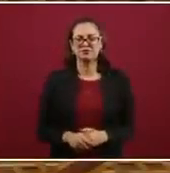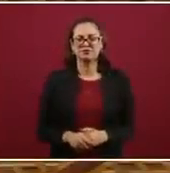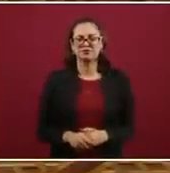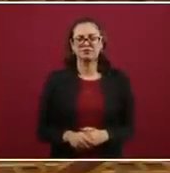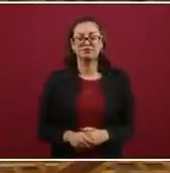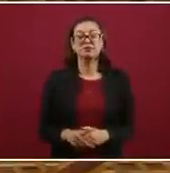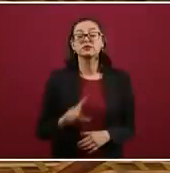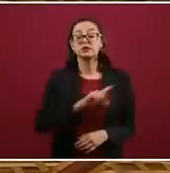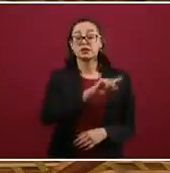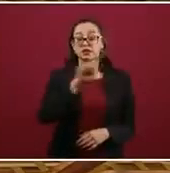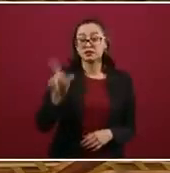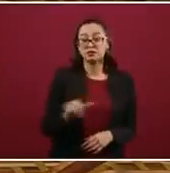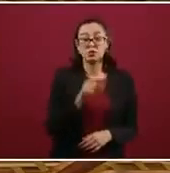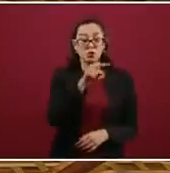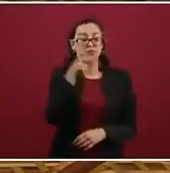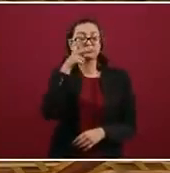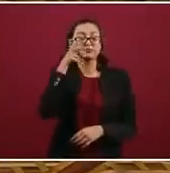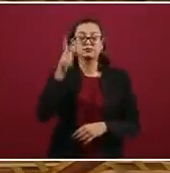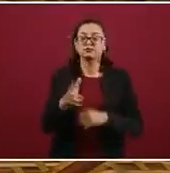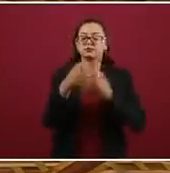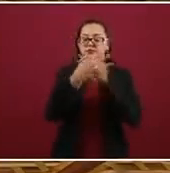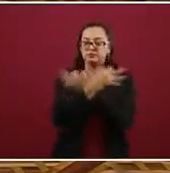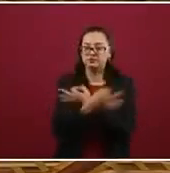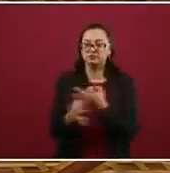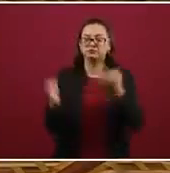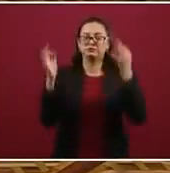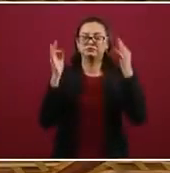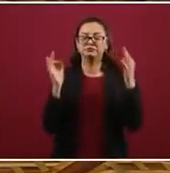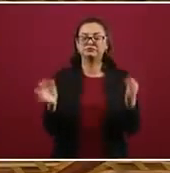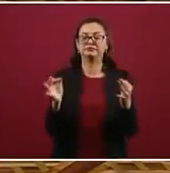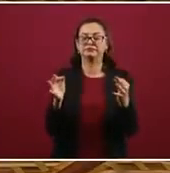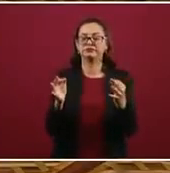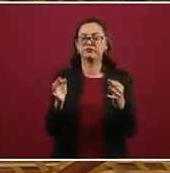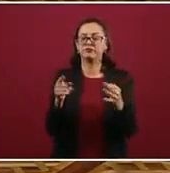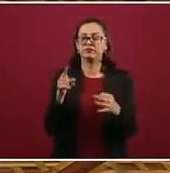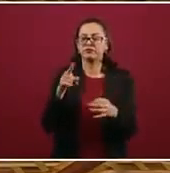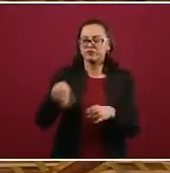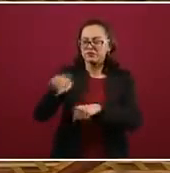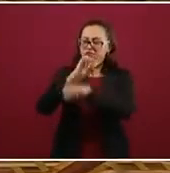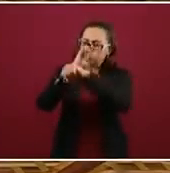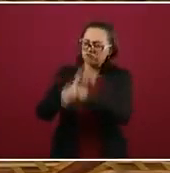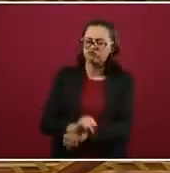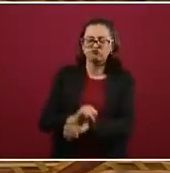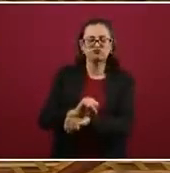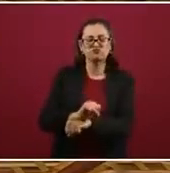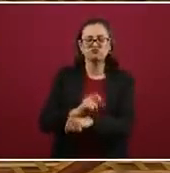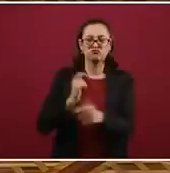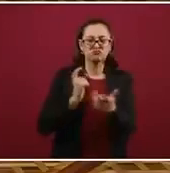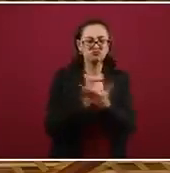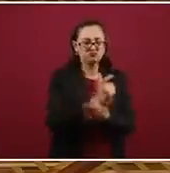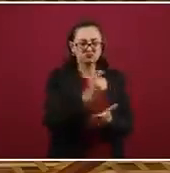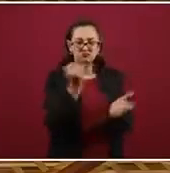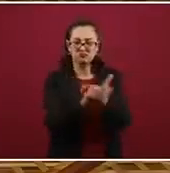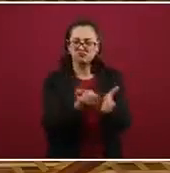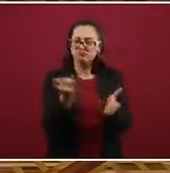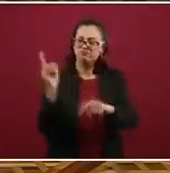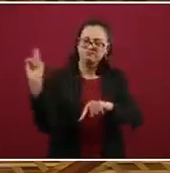Poco tiempo después, Hidalgo daría a conocer un primer decreto en el que suprime la esclavitud y los tributos.